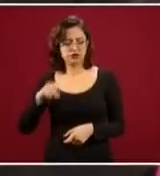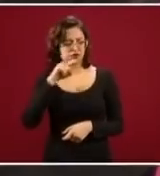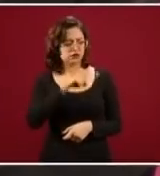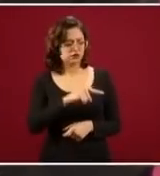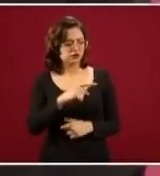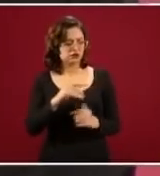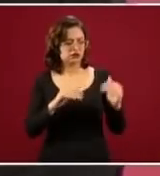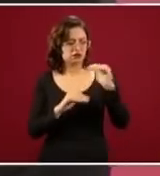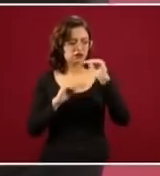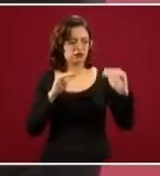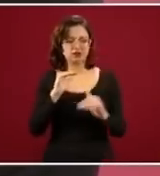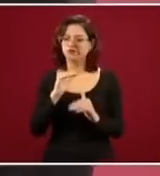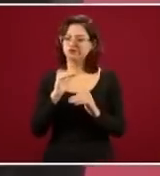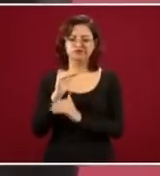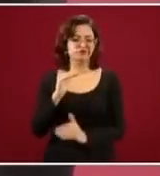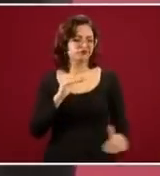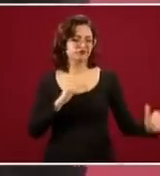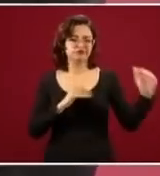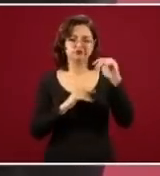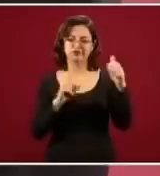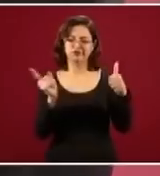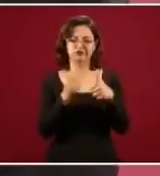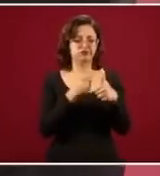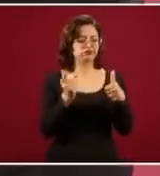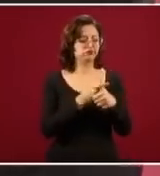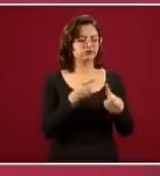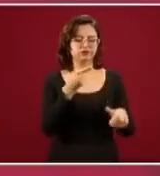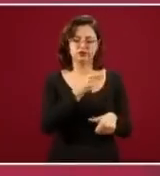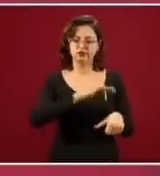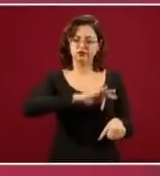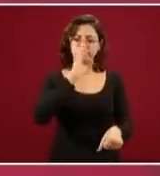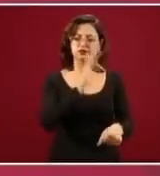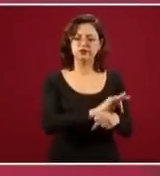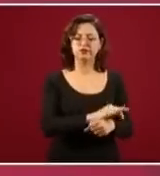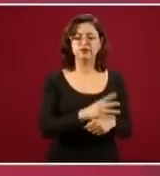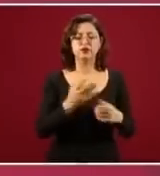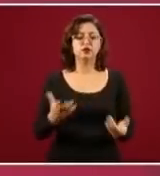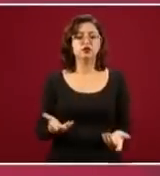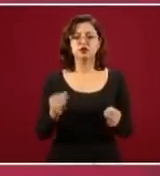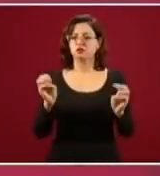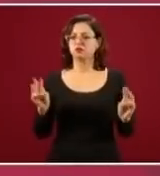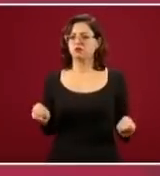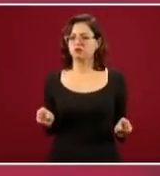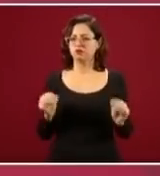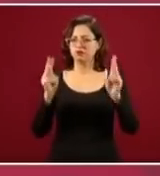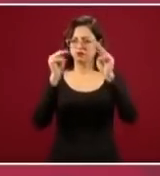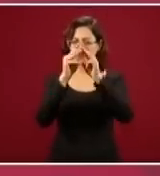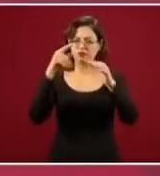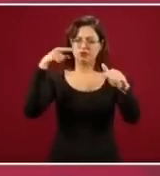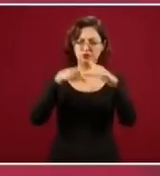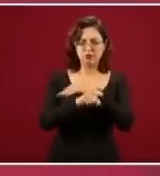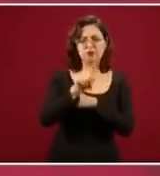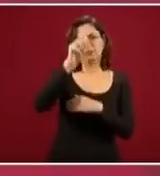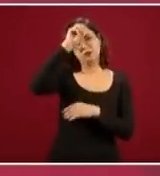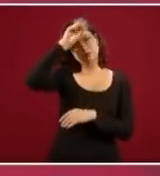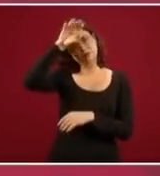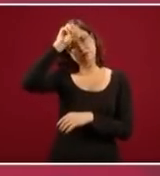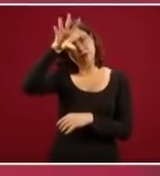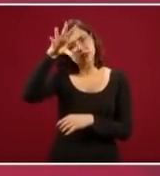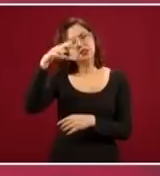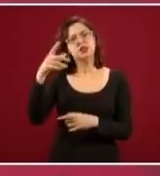No hay ninguna mina que que